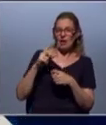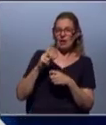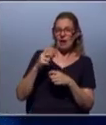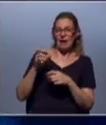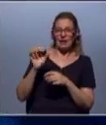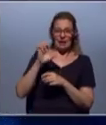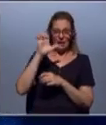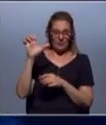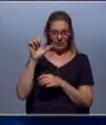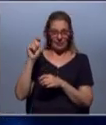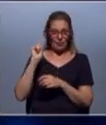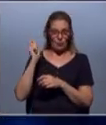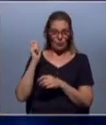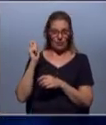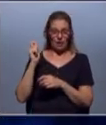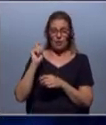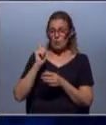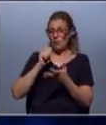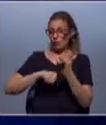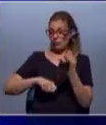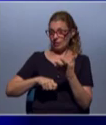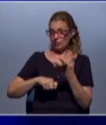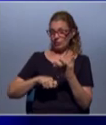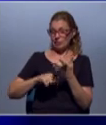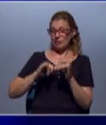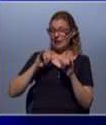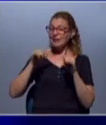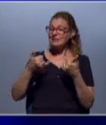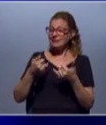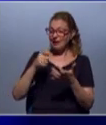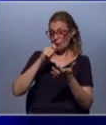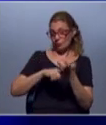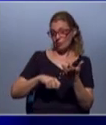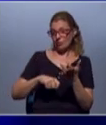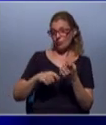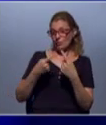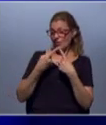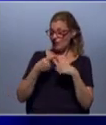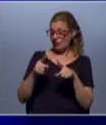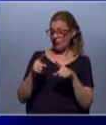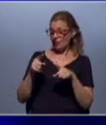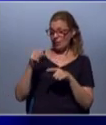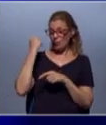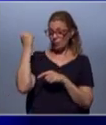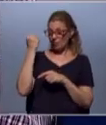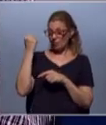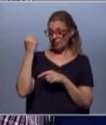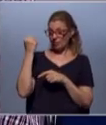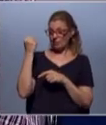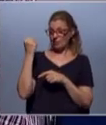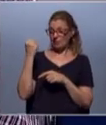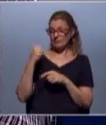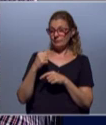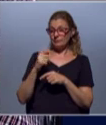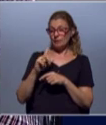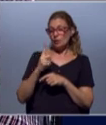de las públicas no había contratos vigentes y aquí sí ya hay un contrato firmado claro no es una diferencia importante más hondo la diferencia